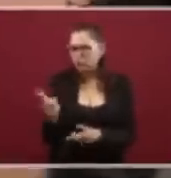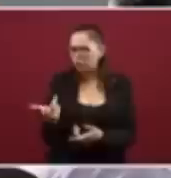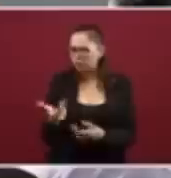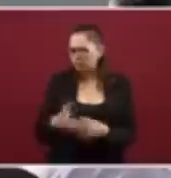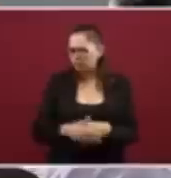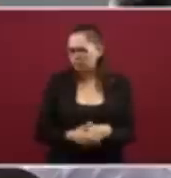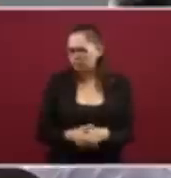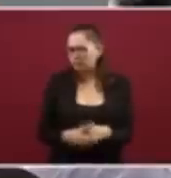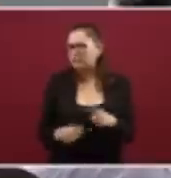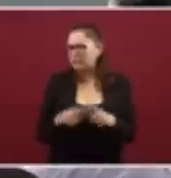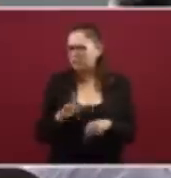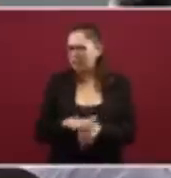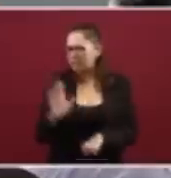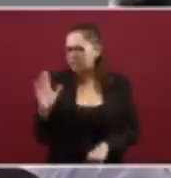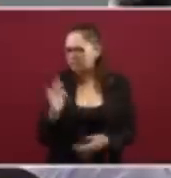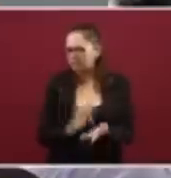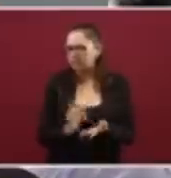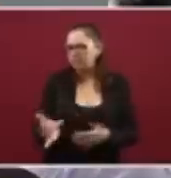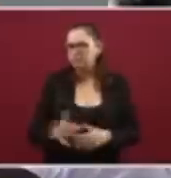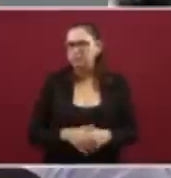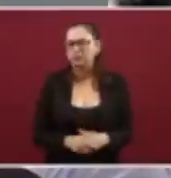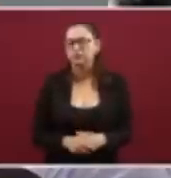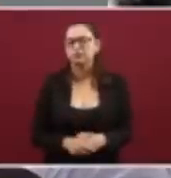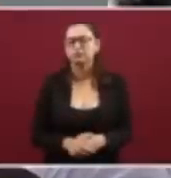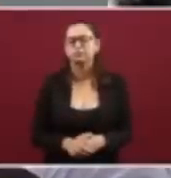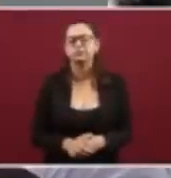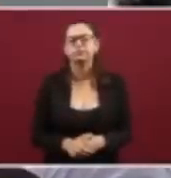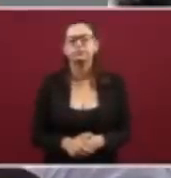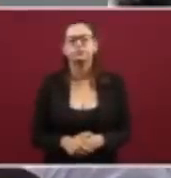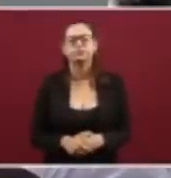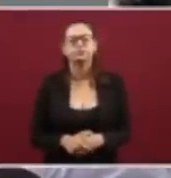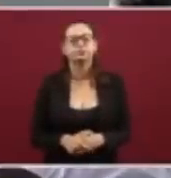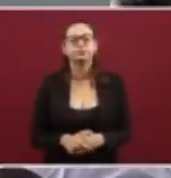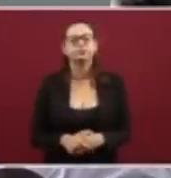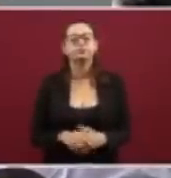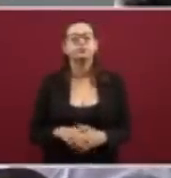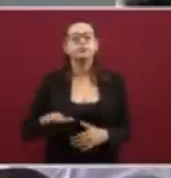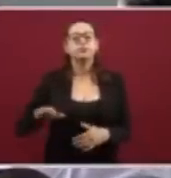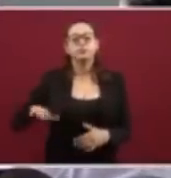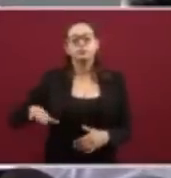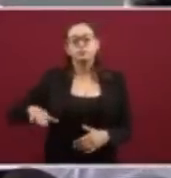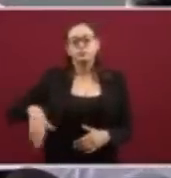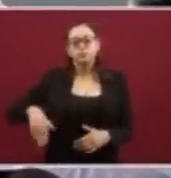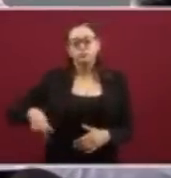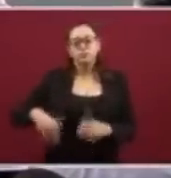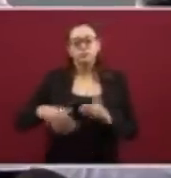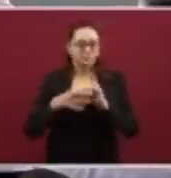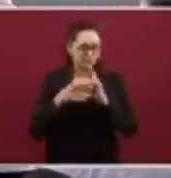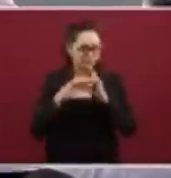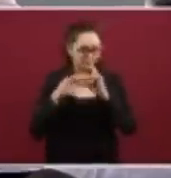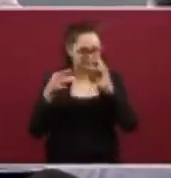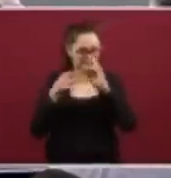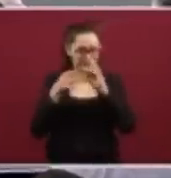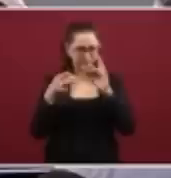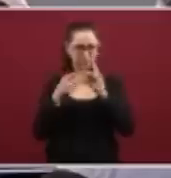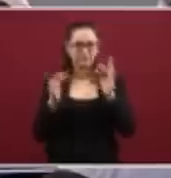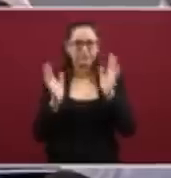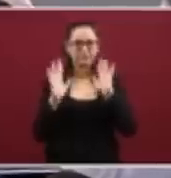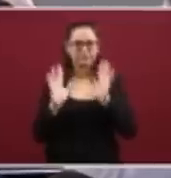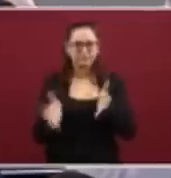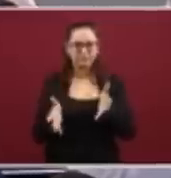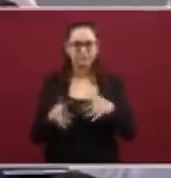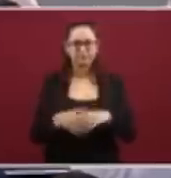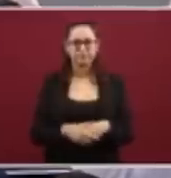gracias si como lo señalaba a nosotros nos parece que un documento